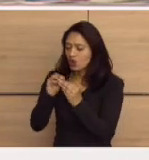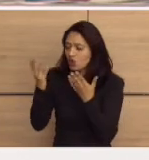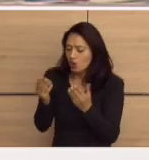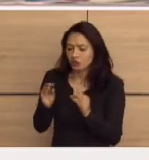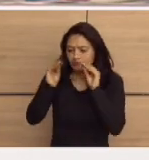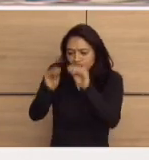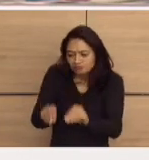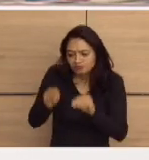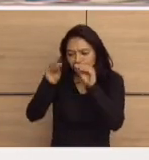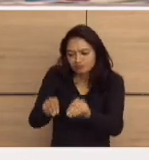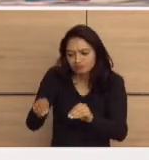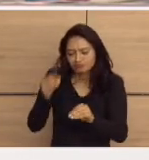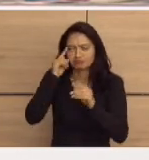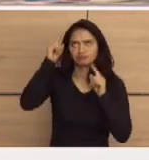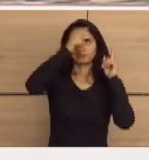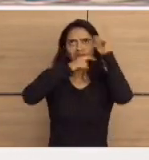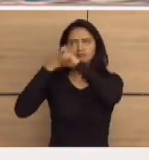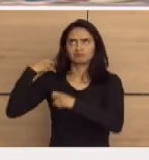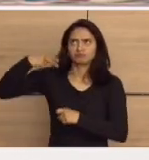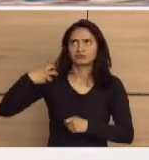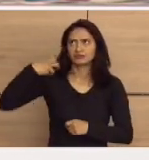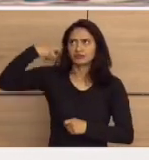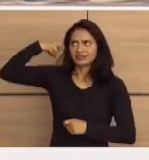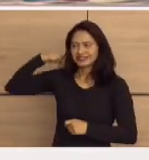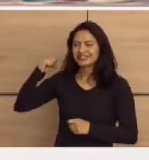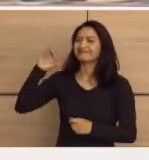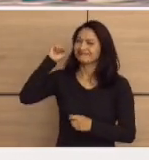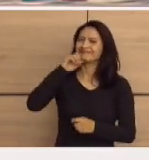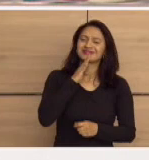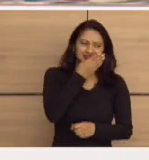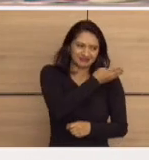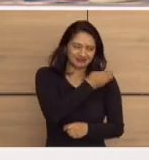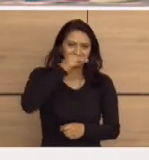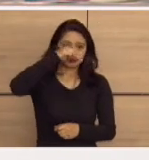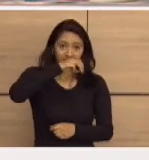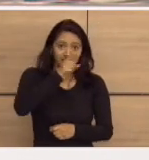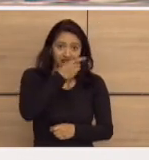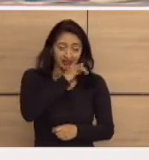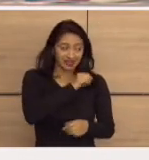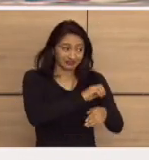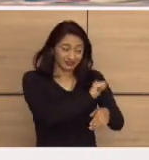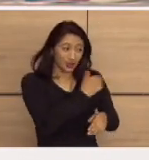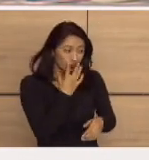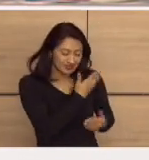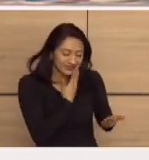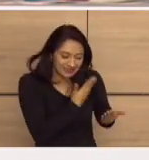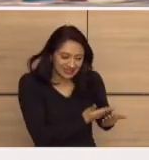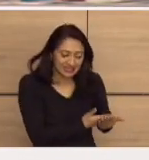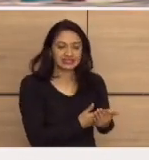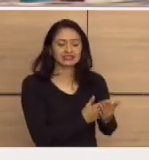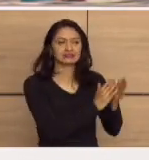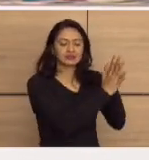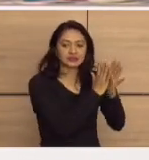pensamiento histórico. En eso fue muy reiterativo el doctor Mejía. Tiene que ver también con las fuentes